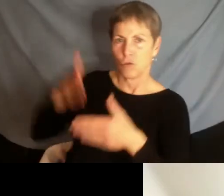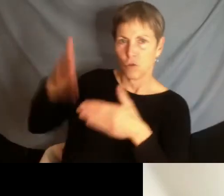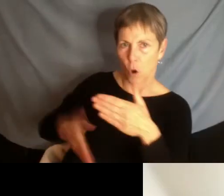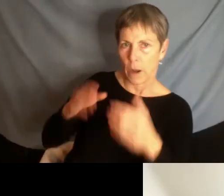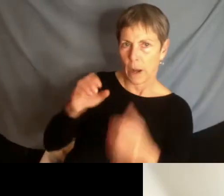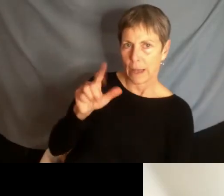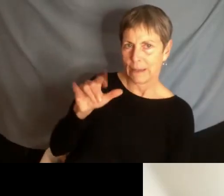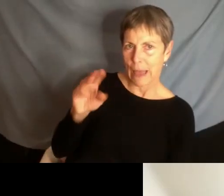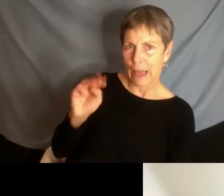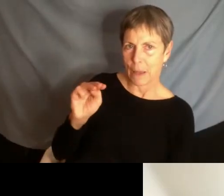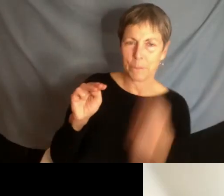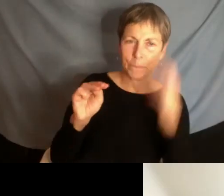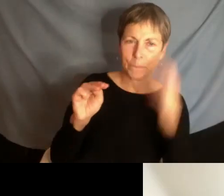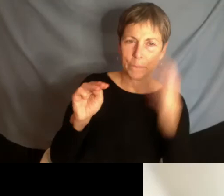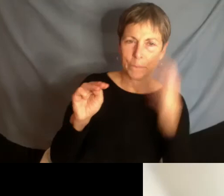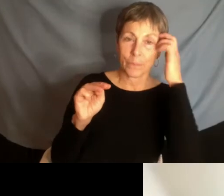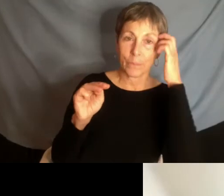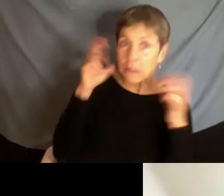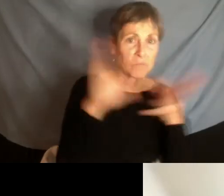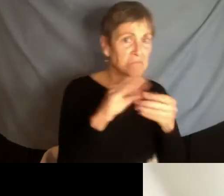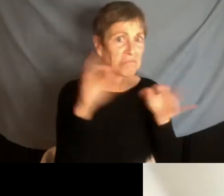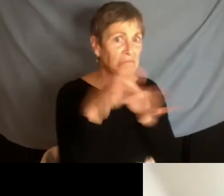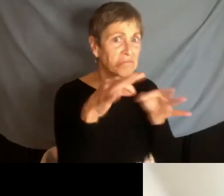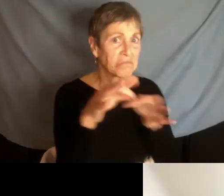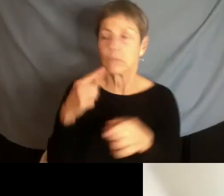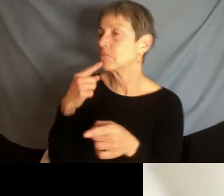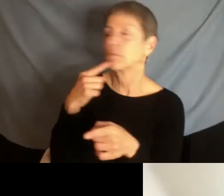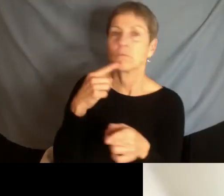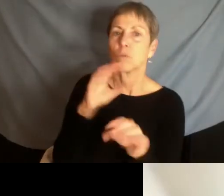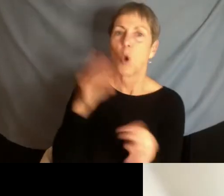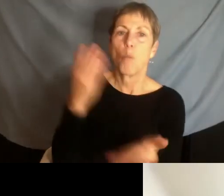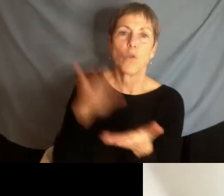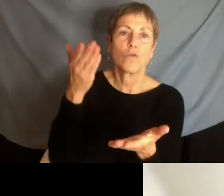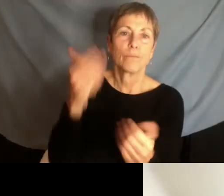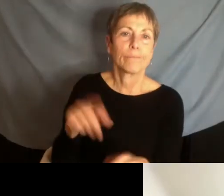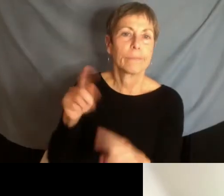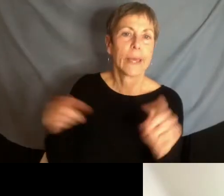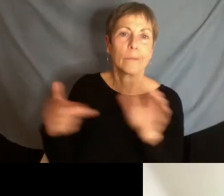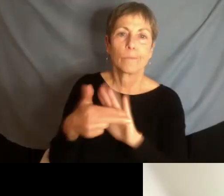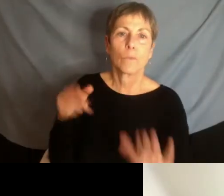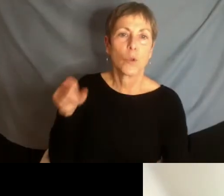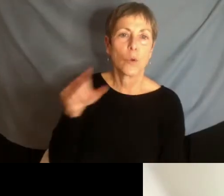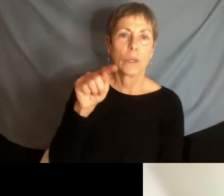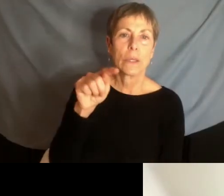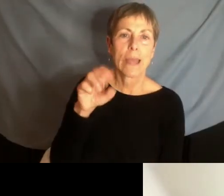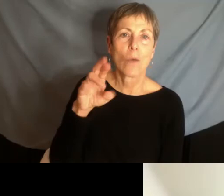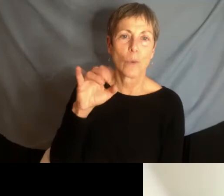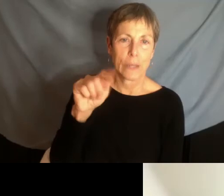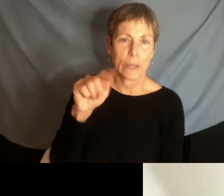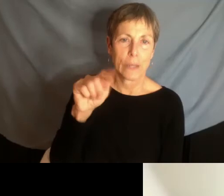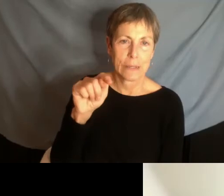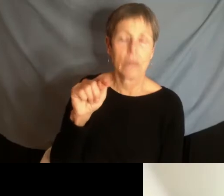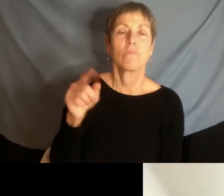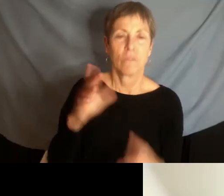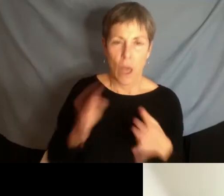que ellos querían sacarle el asilo, pero bueno, ellos finalmente dijeron que no